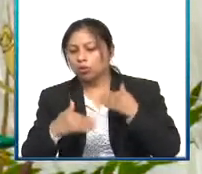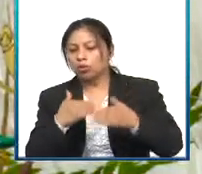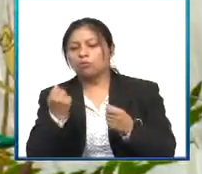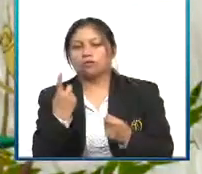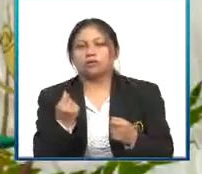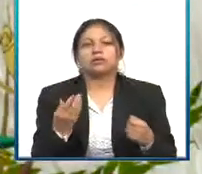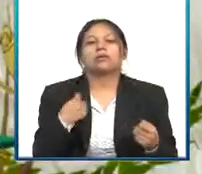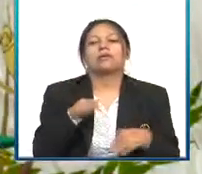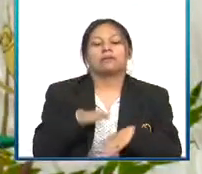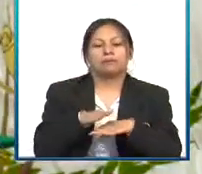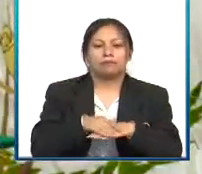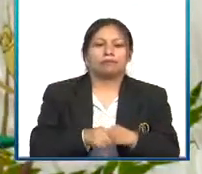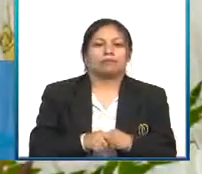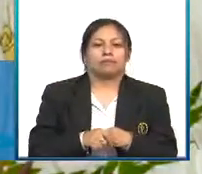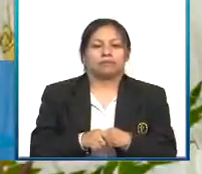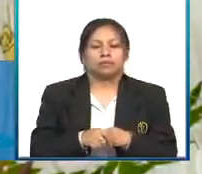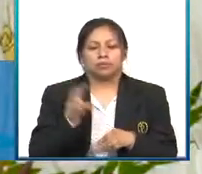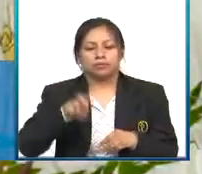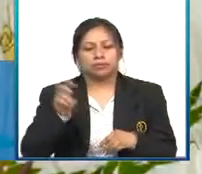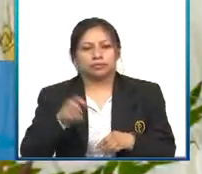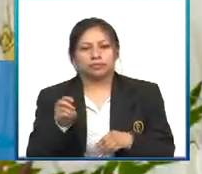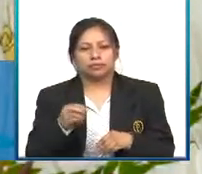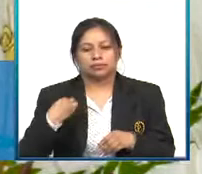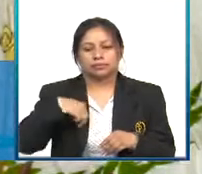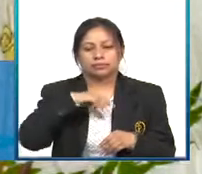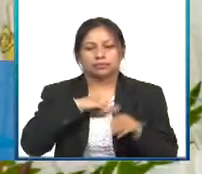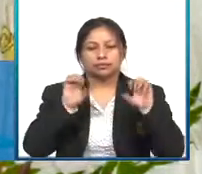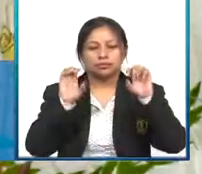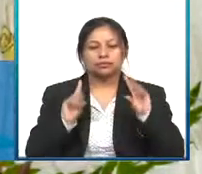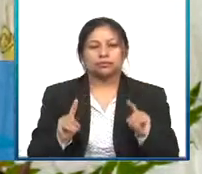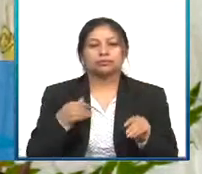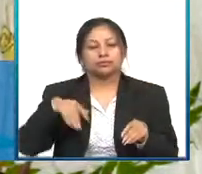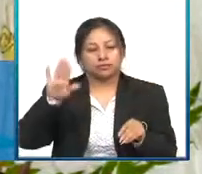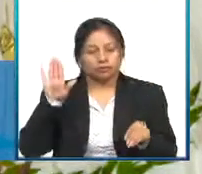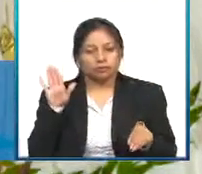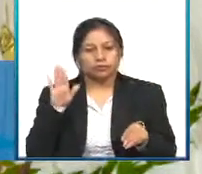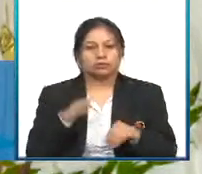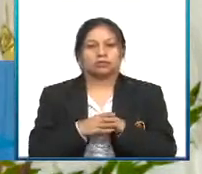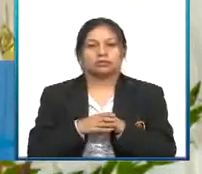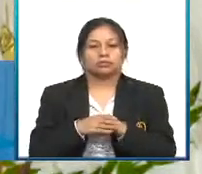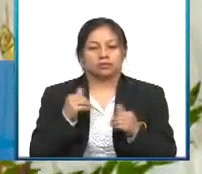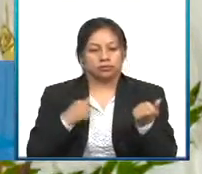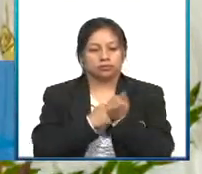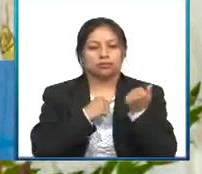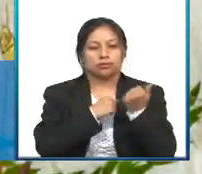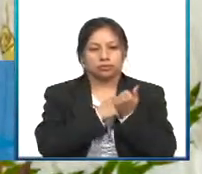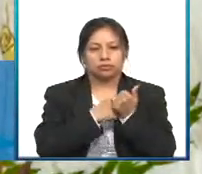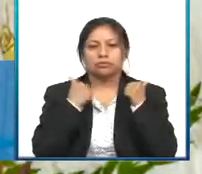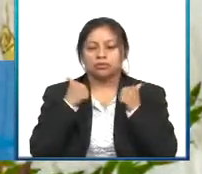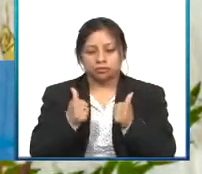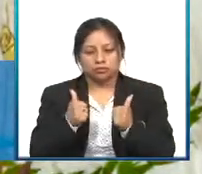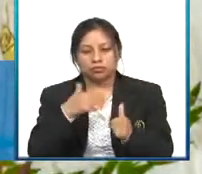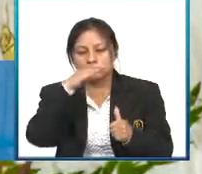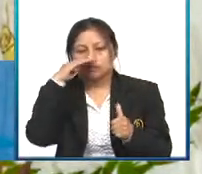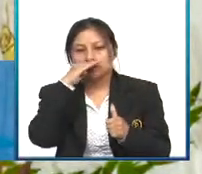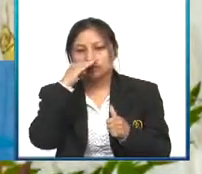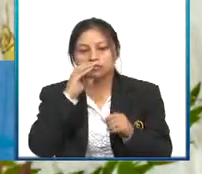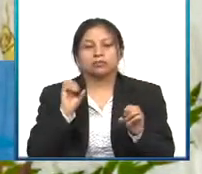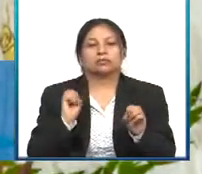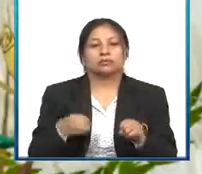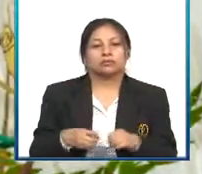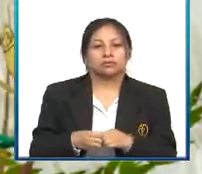solicitud, pero necesitamos que el Ministerio de Educación se comprometa en brindar una educación laica y gratuita